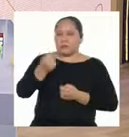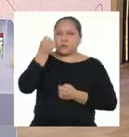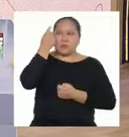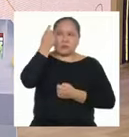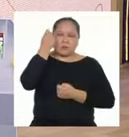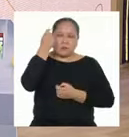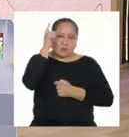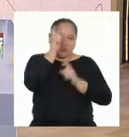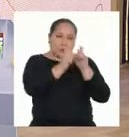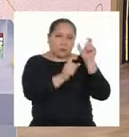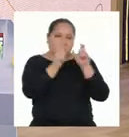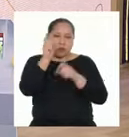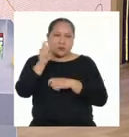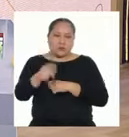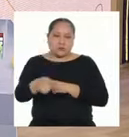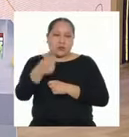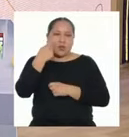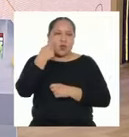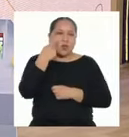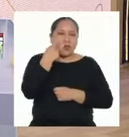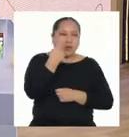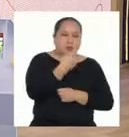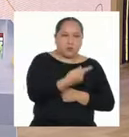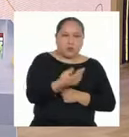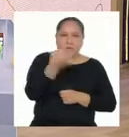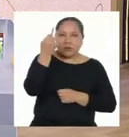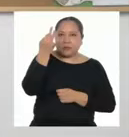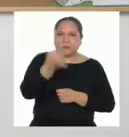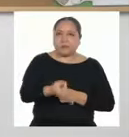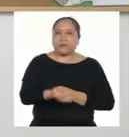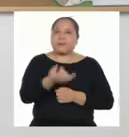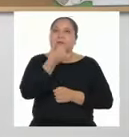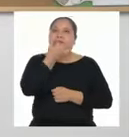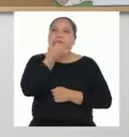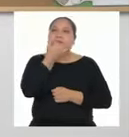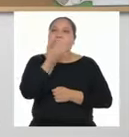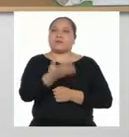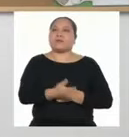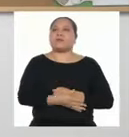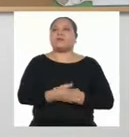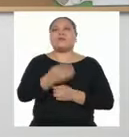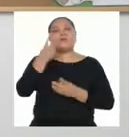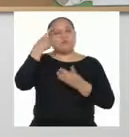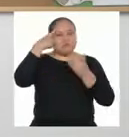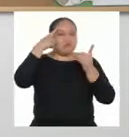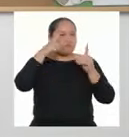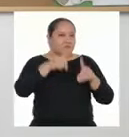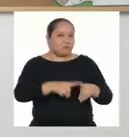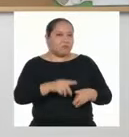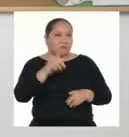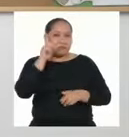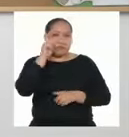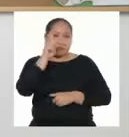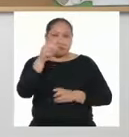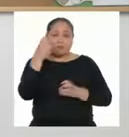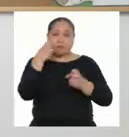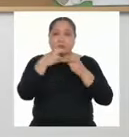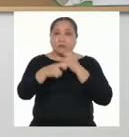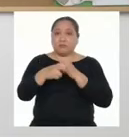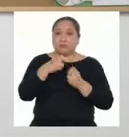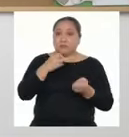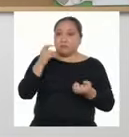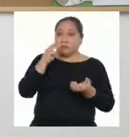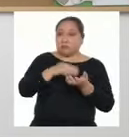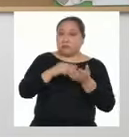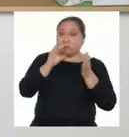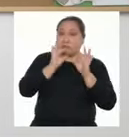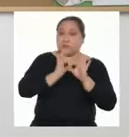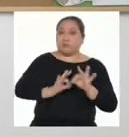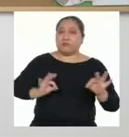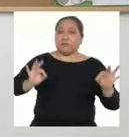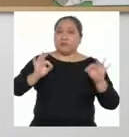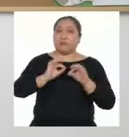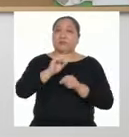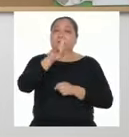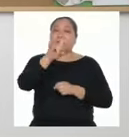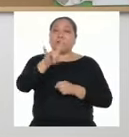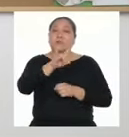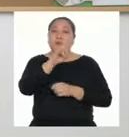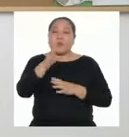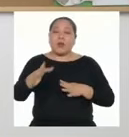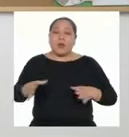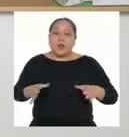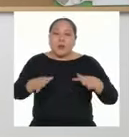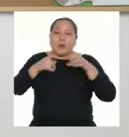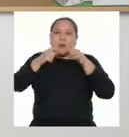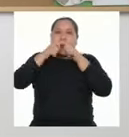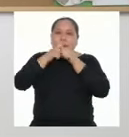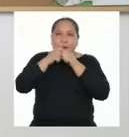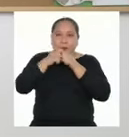conciencia en la gente si se conocieran mejor los efectos. De acuerdo. Uno de los problemas principales es que el consumo de